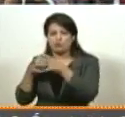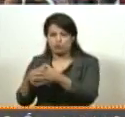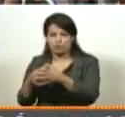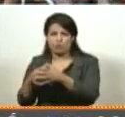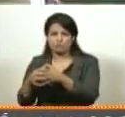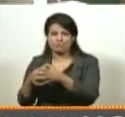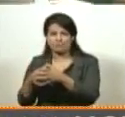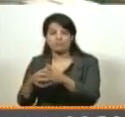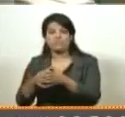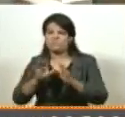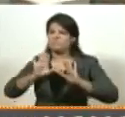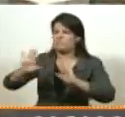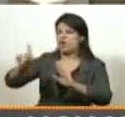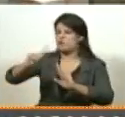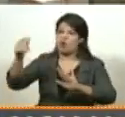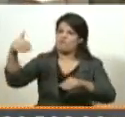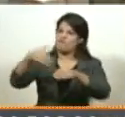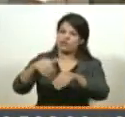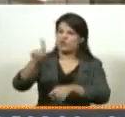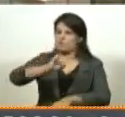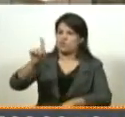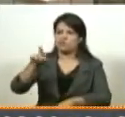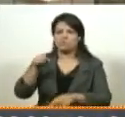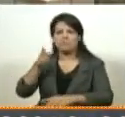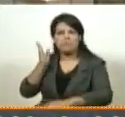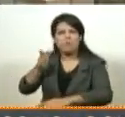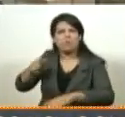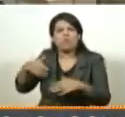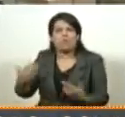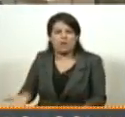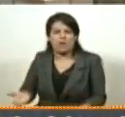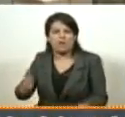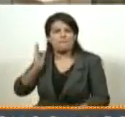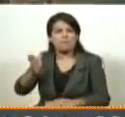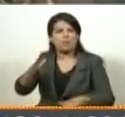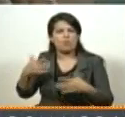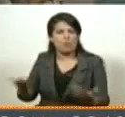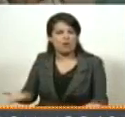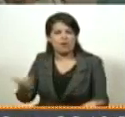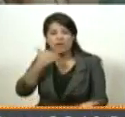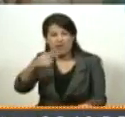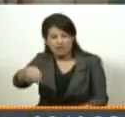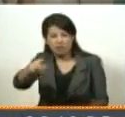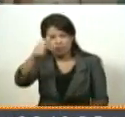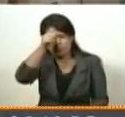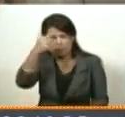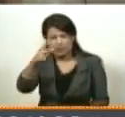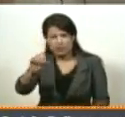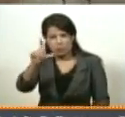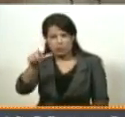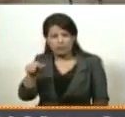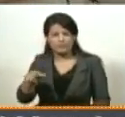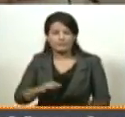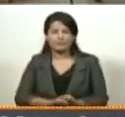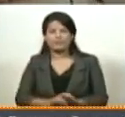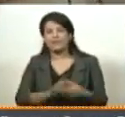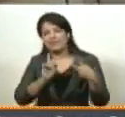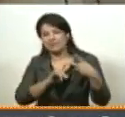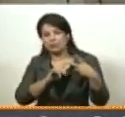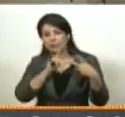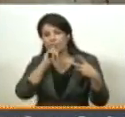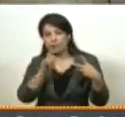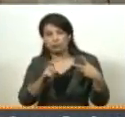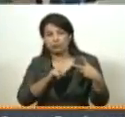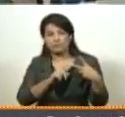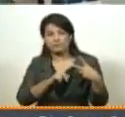que pretendan impedir el ejercicio del derecho al voto de parte de los ciudadanos el próximo domingo 30 de julio. Y en segundo término,